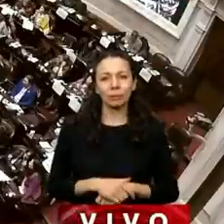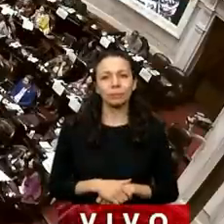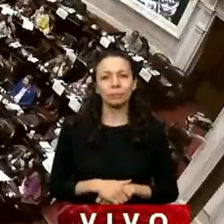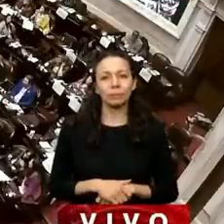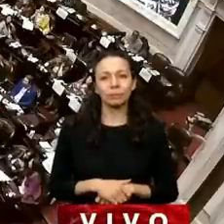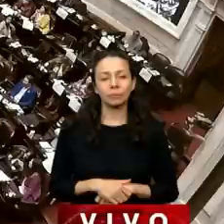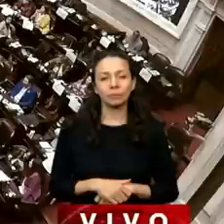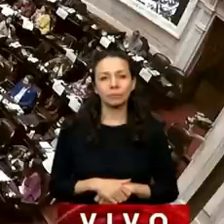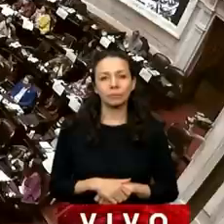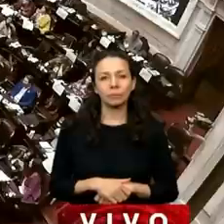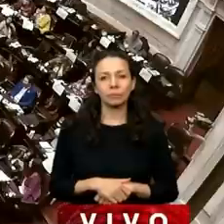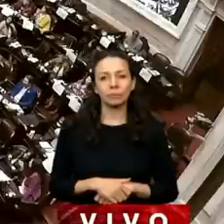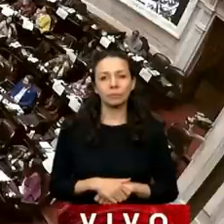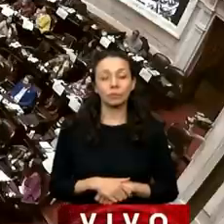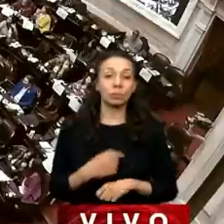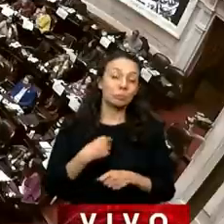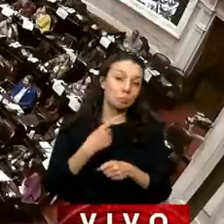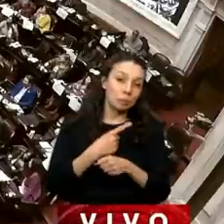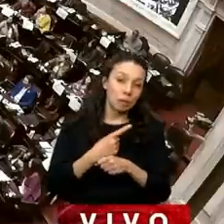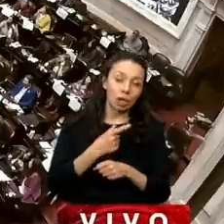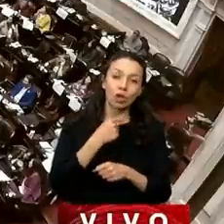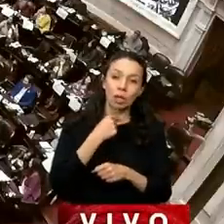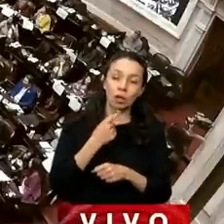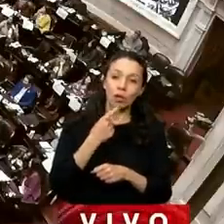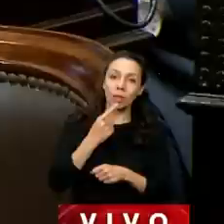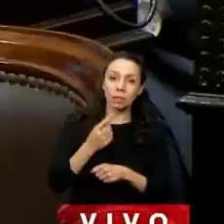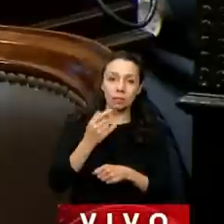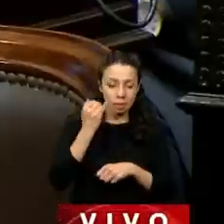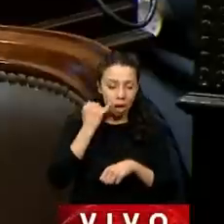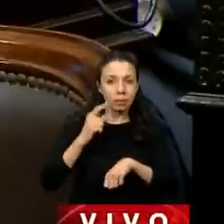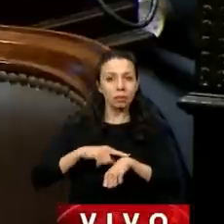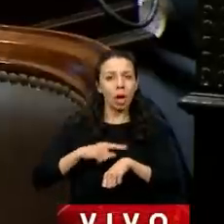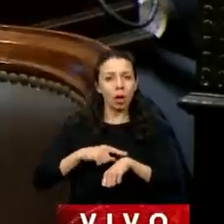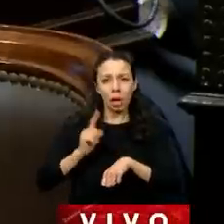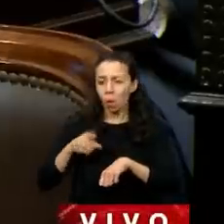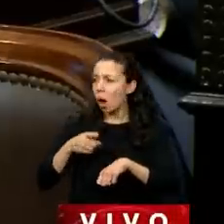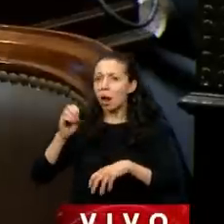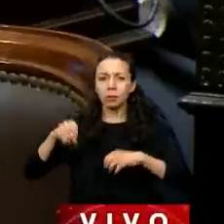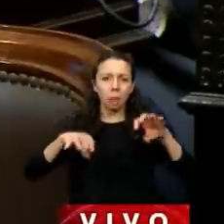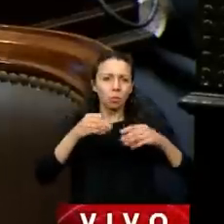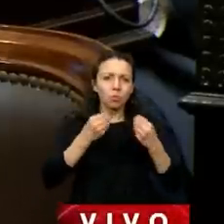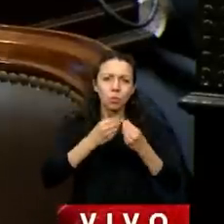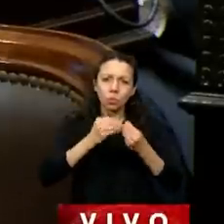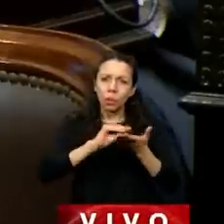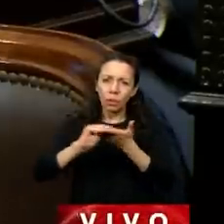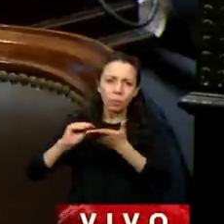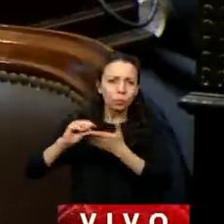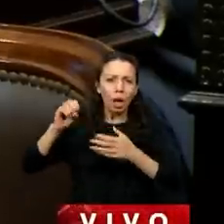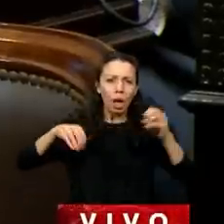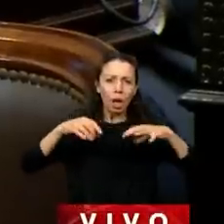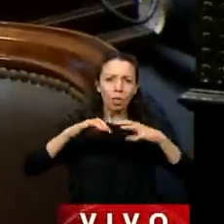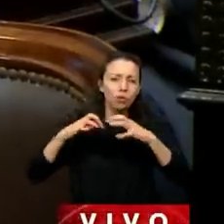quiero celebrar que, a pesar de la hora, todavía seamos muchos diputados y diputadas que estemos en este